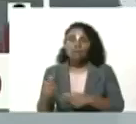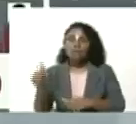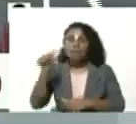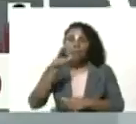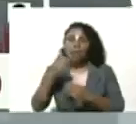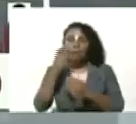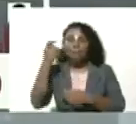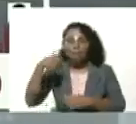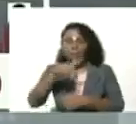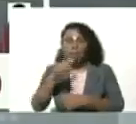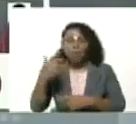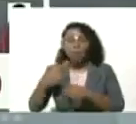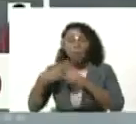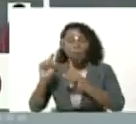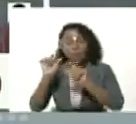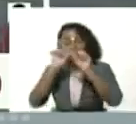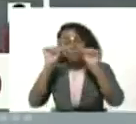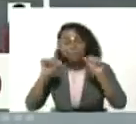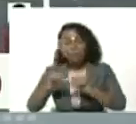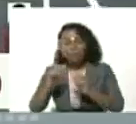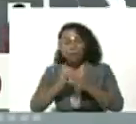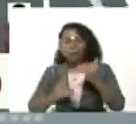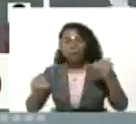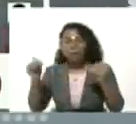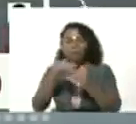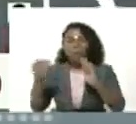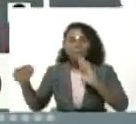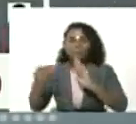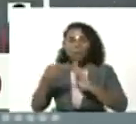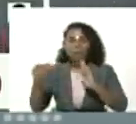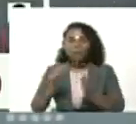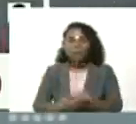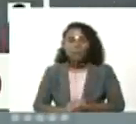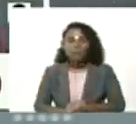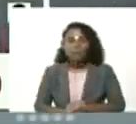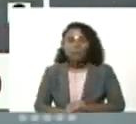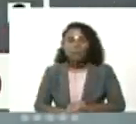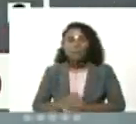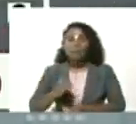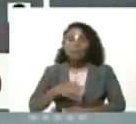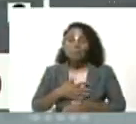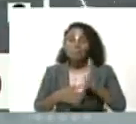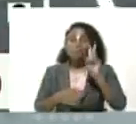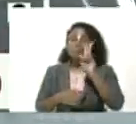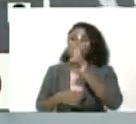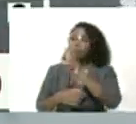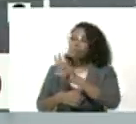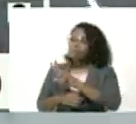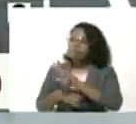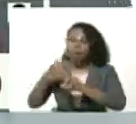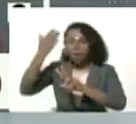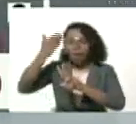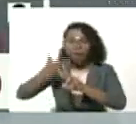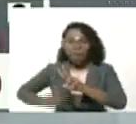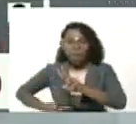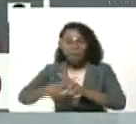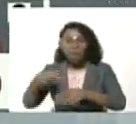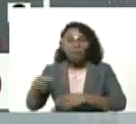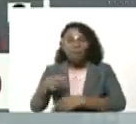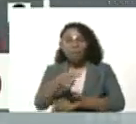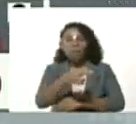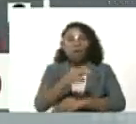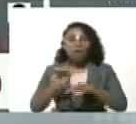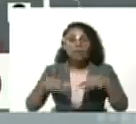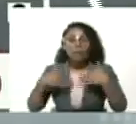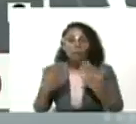población. El otro sistema altamente afectado, que se pueden ver ahí las imágenes del río Cocorote, el cual